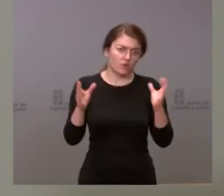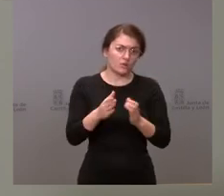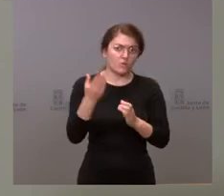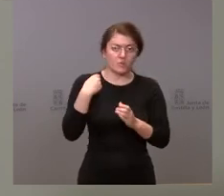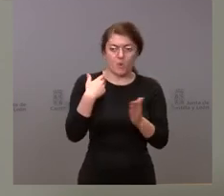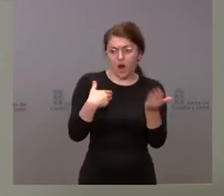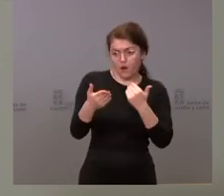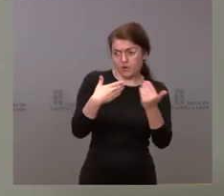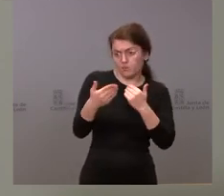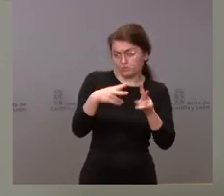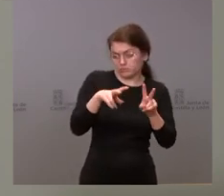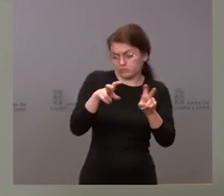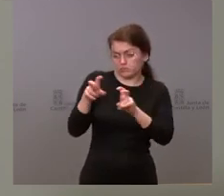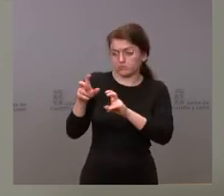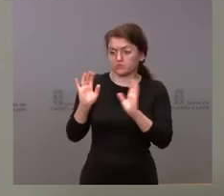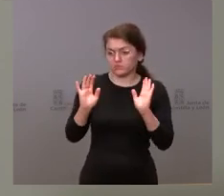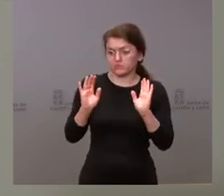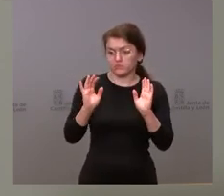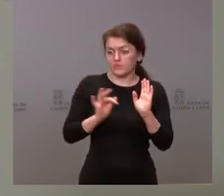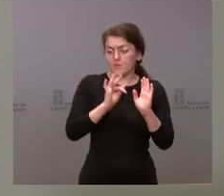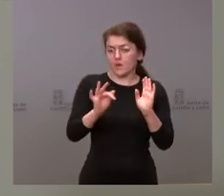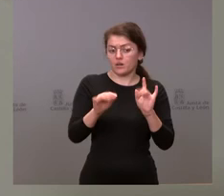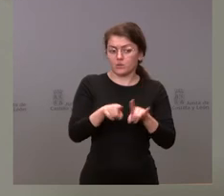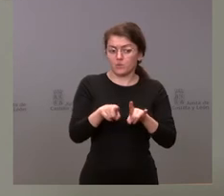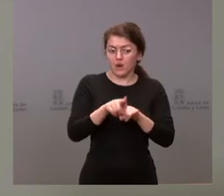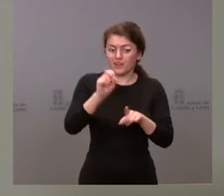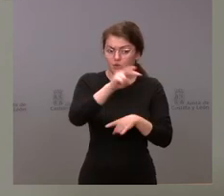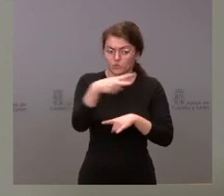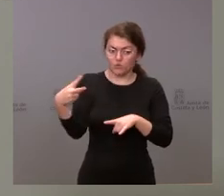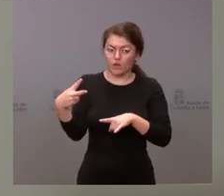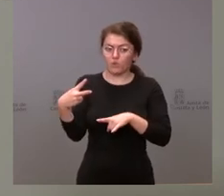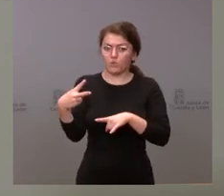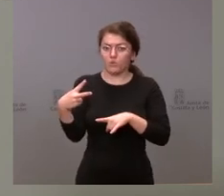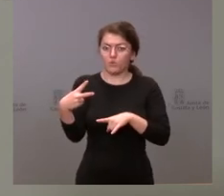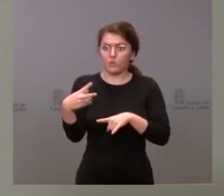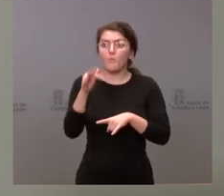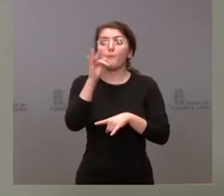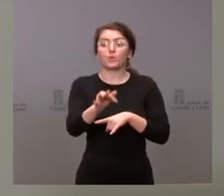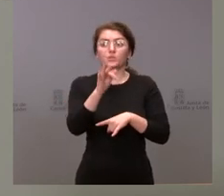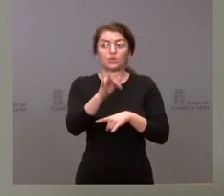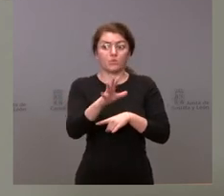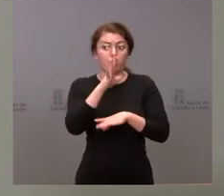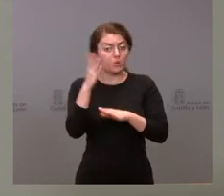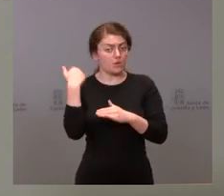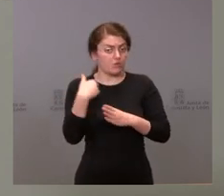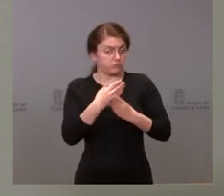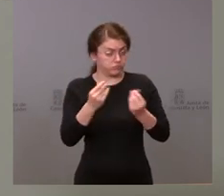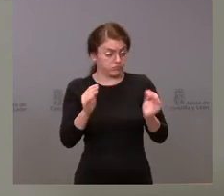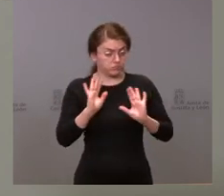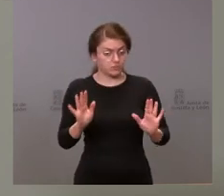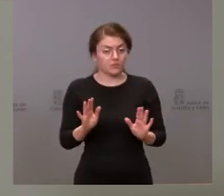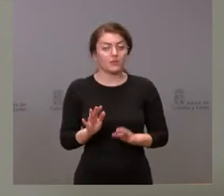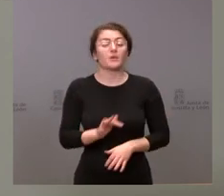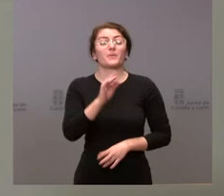mismo además ha debido de ser con buen resultado porque se ha desconvocado en cuanto al código ético que también voy a